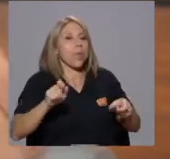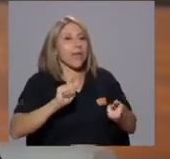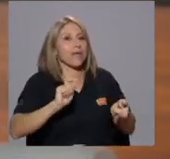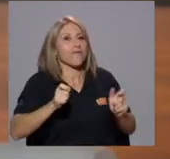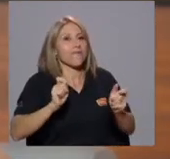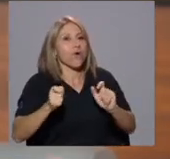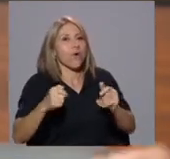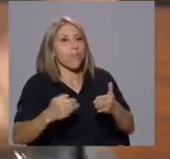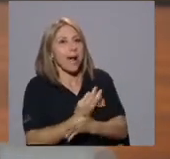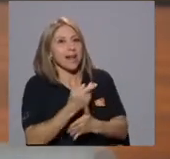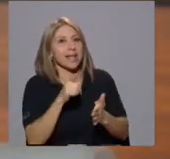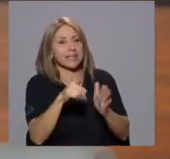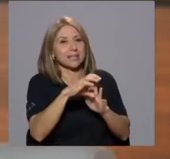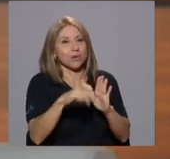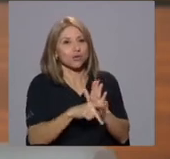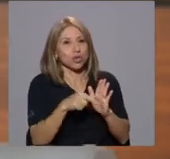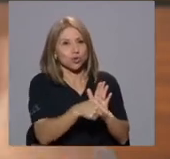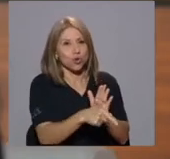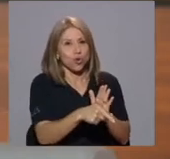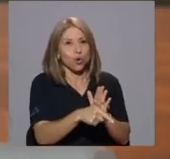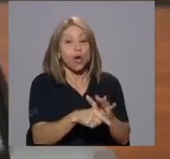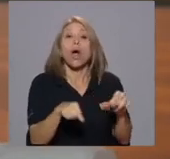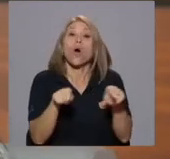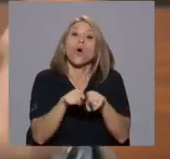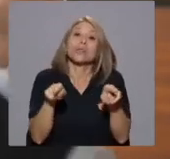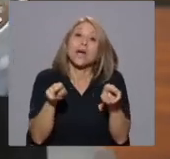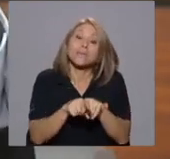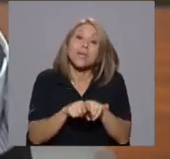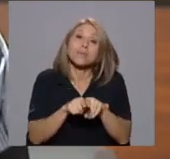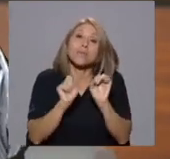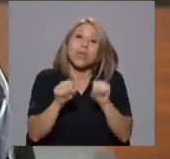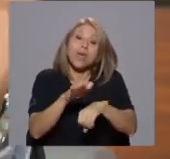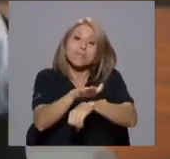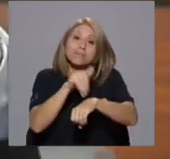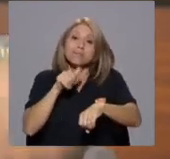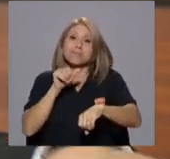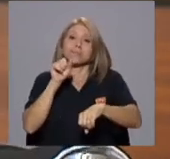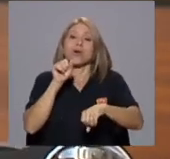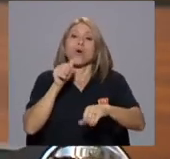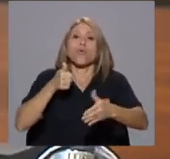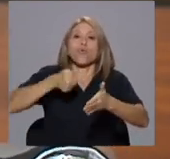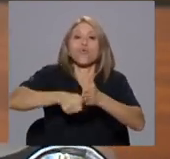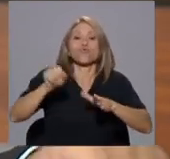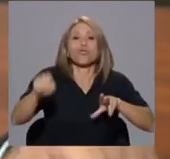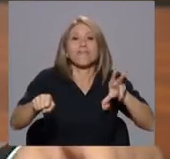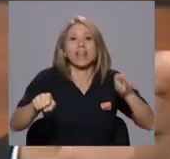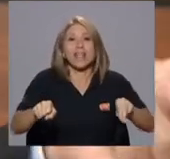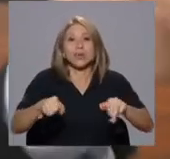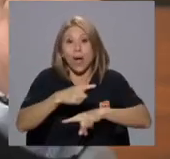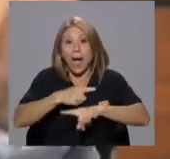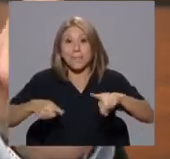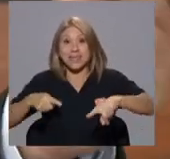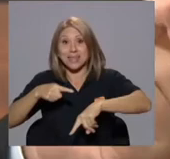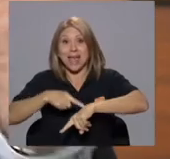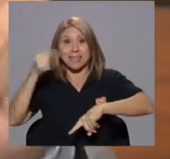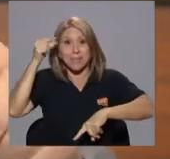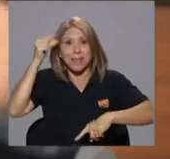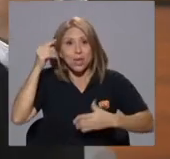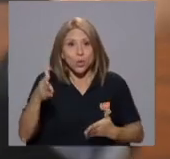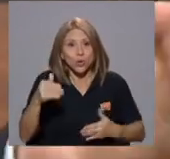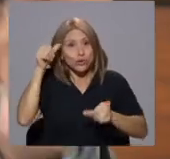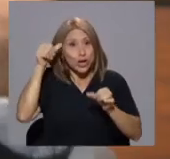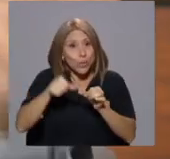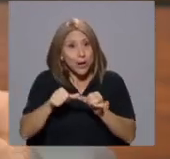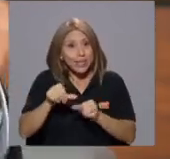o también la otra cosa era convocar un referéndum a mitad de periodo. Recuerde usted que